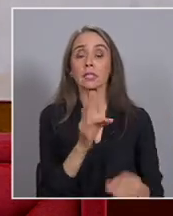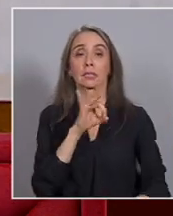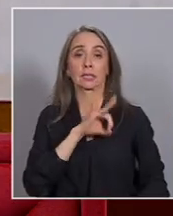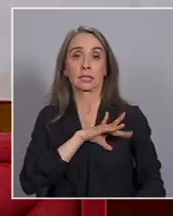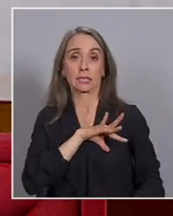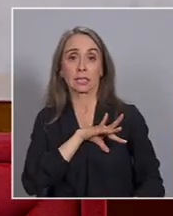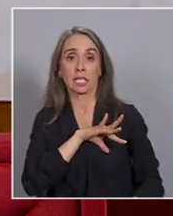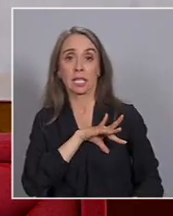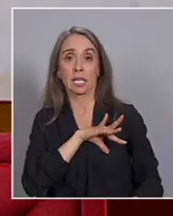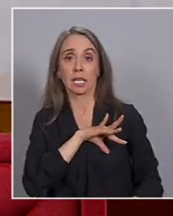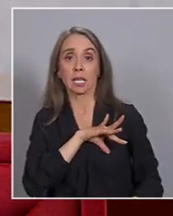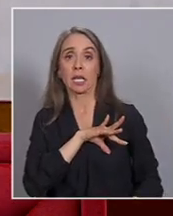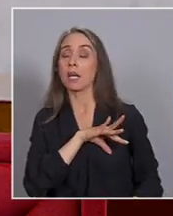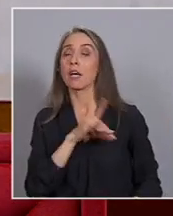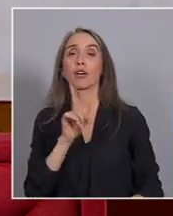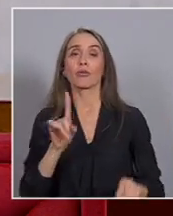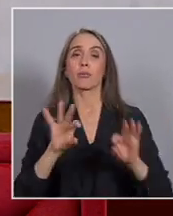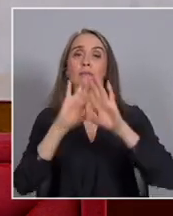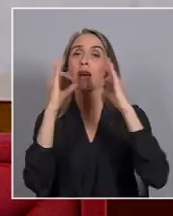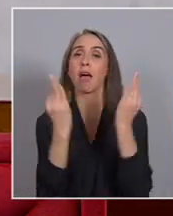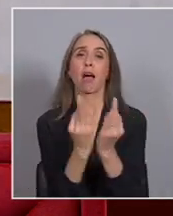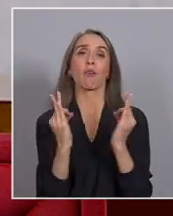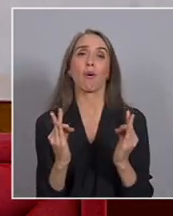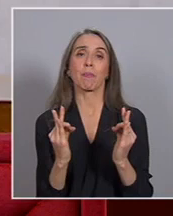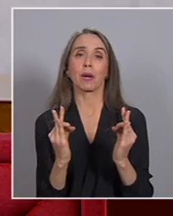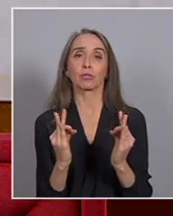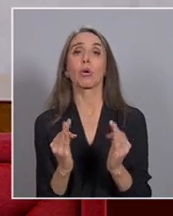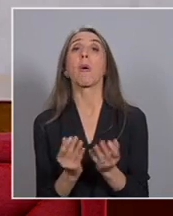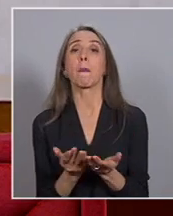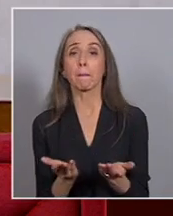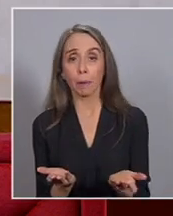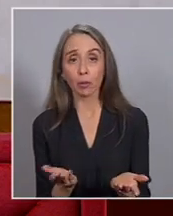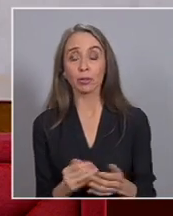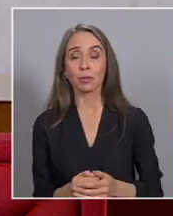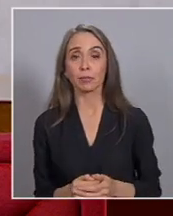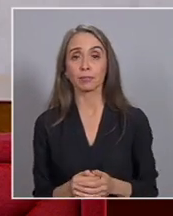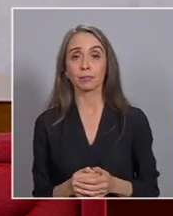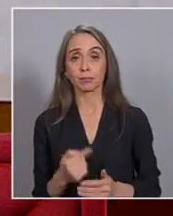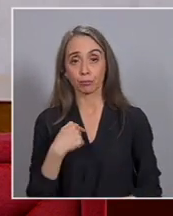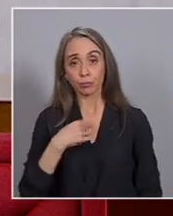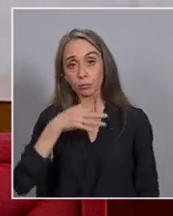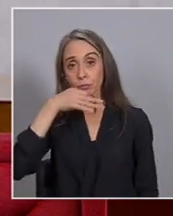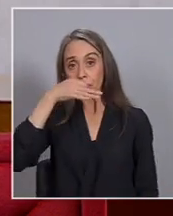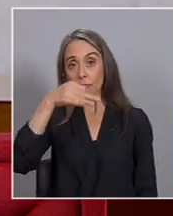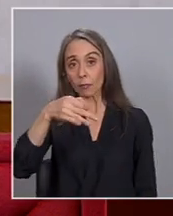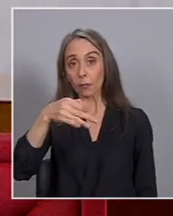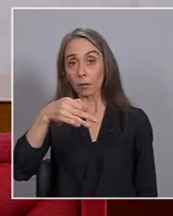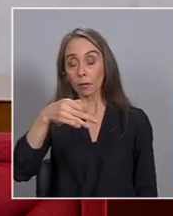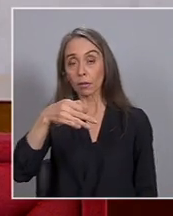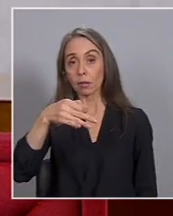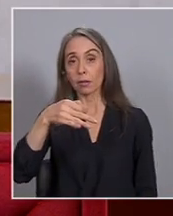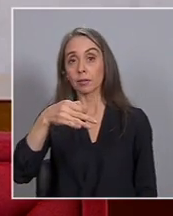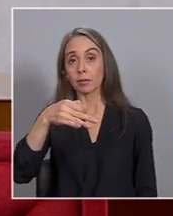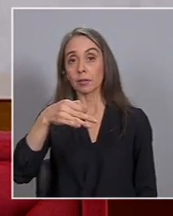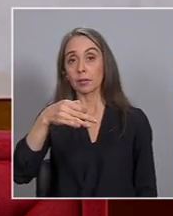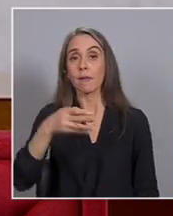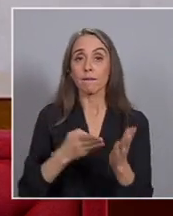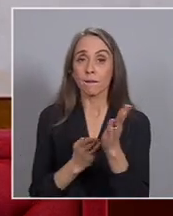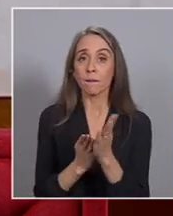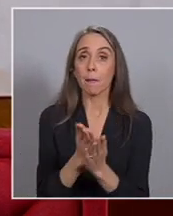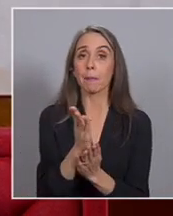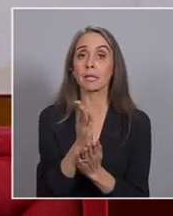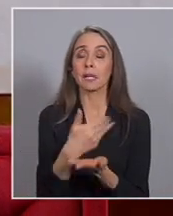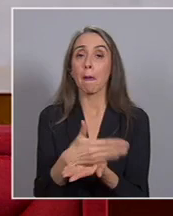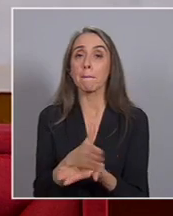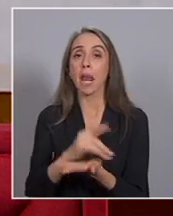Chile está incompleto. Por eso he anunciado la puesta en marcha